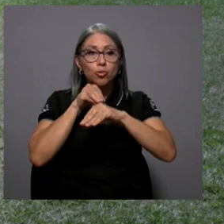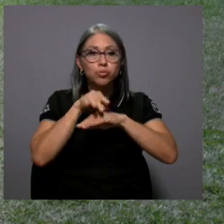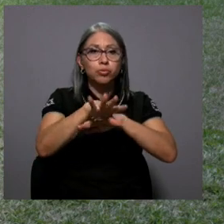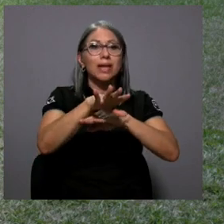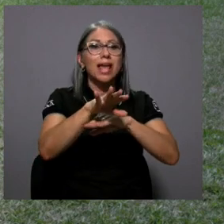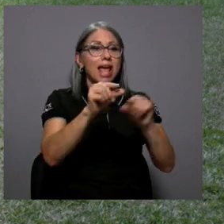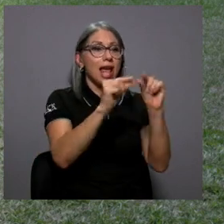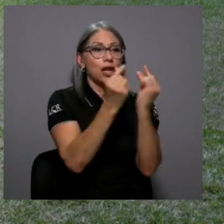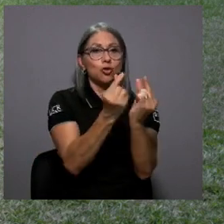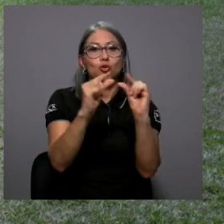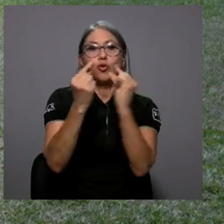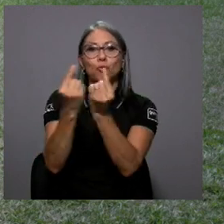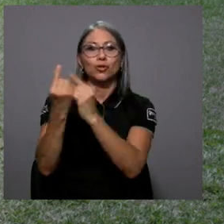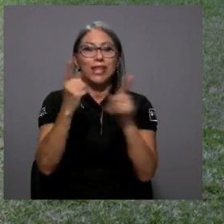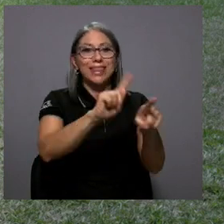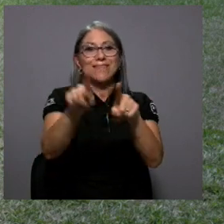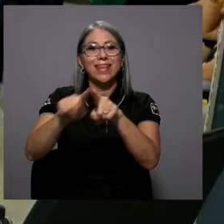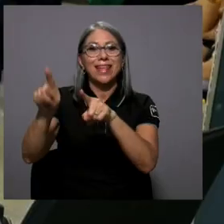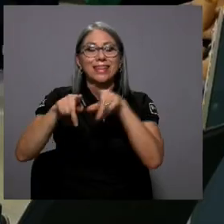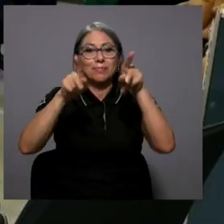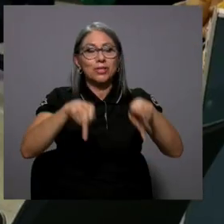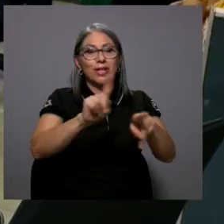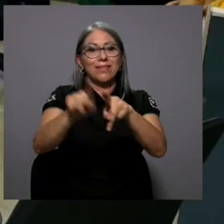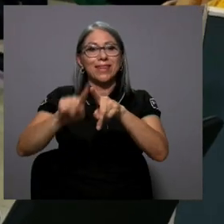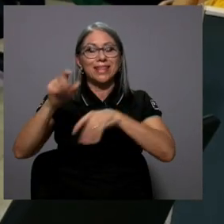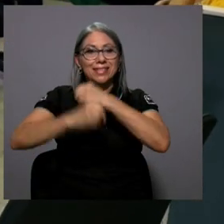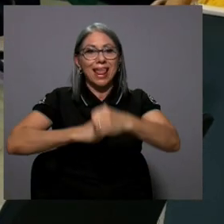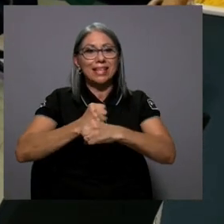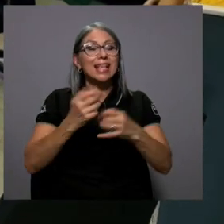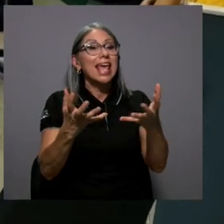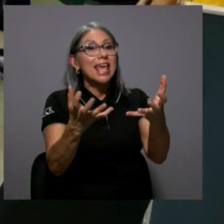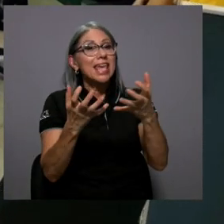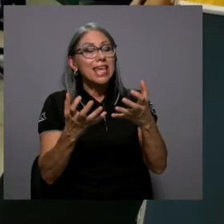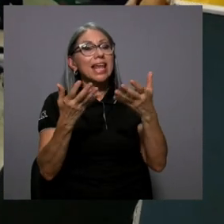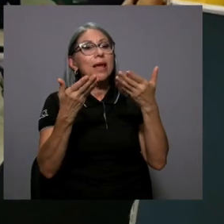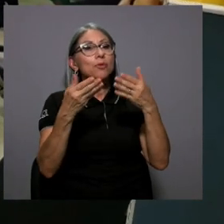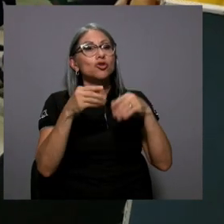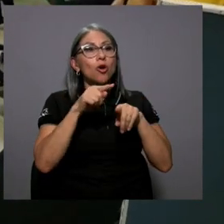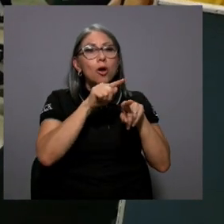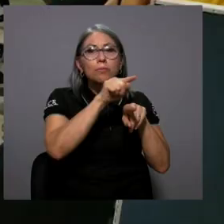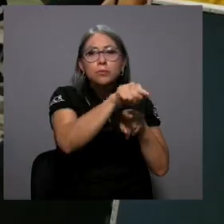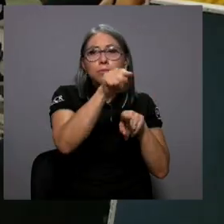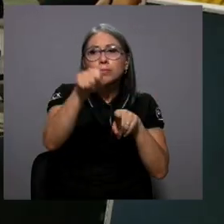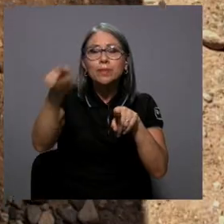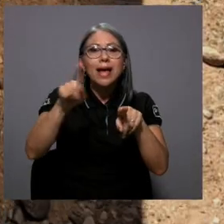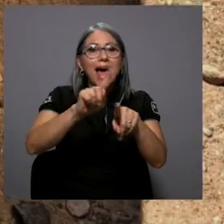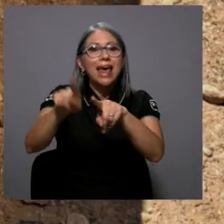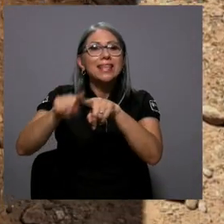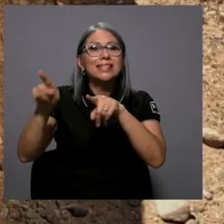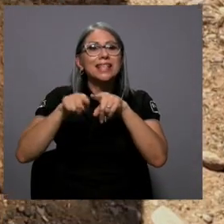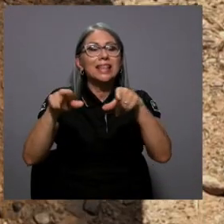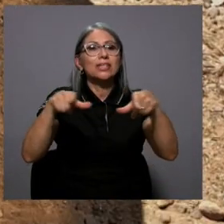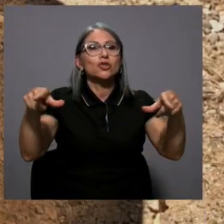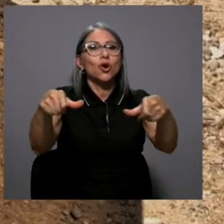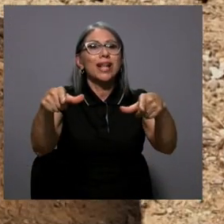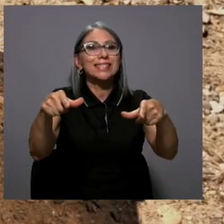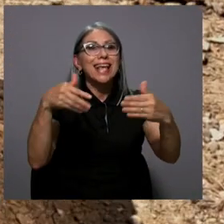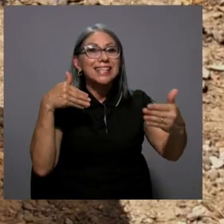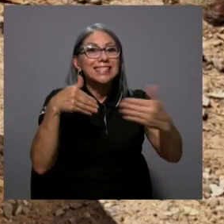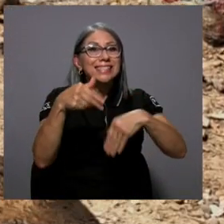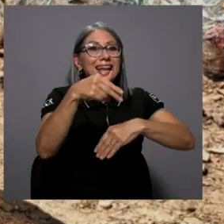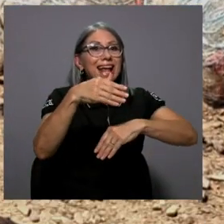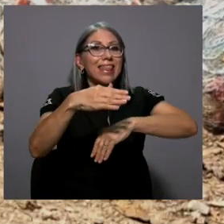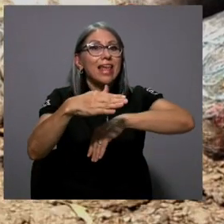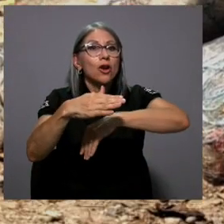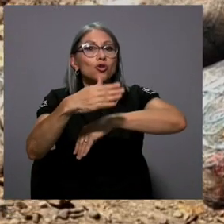uno de los grupos poblacionales que atendimos y buscaremos ampliar a distintas zonas cerca de los puertos que tiene